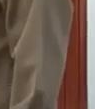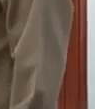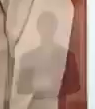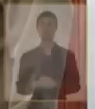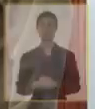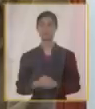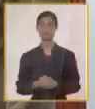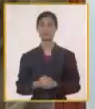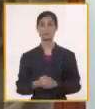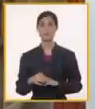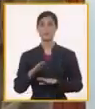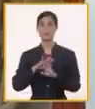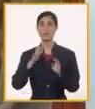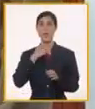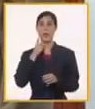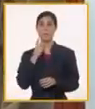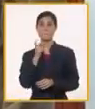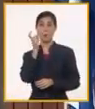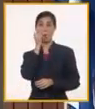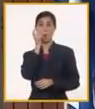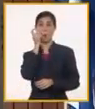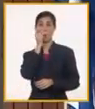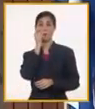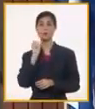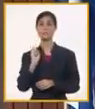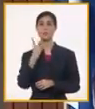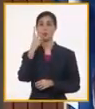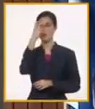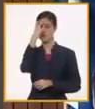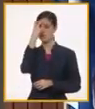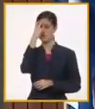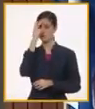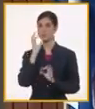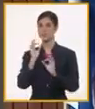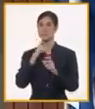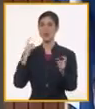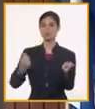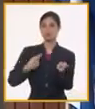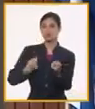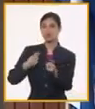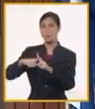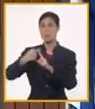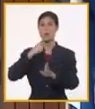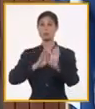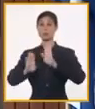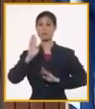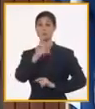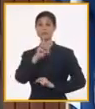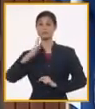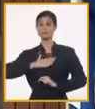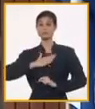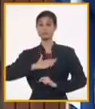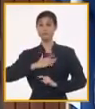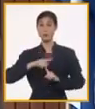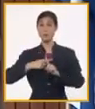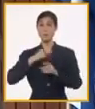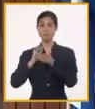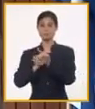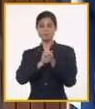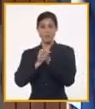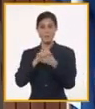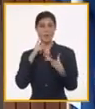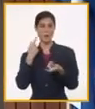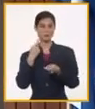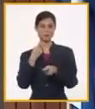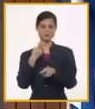En el pecho de un combatiente del Segundo Frente Oriental, de un batallador de la Revolución, de un hermano, colocó Raúl